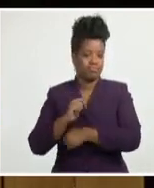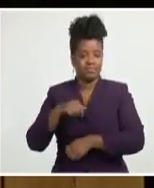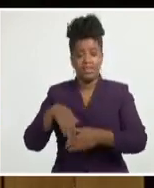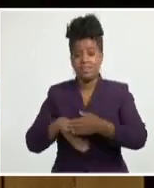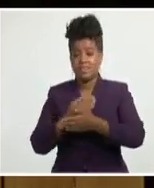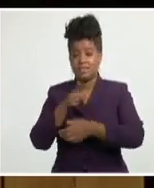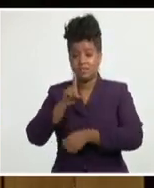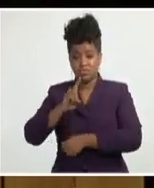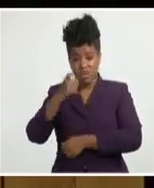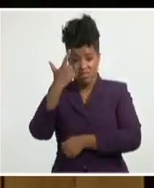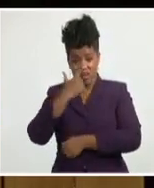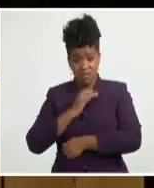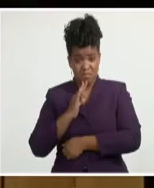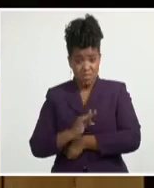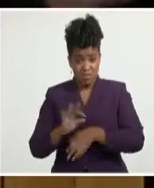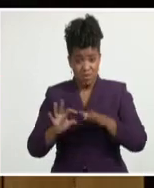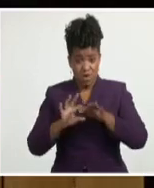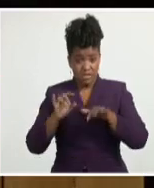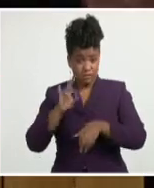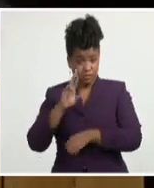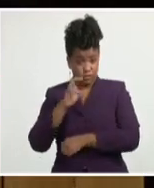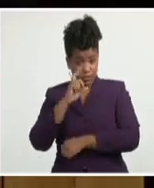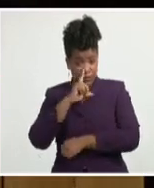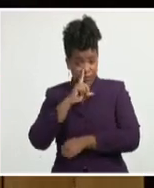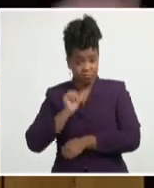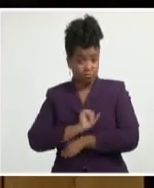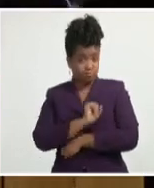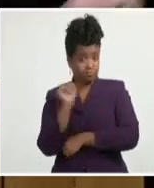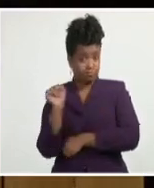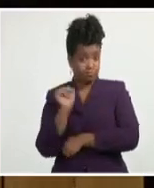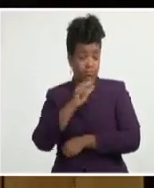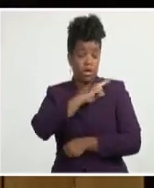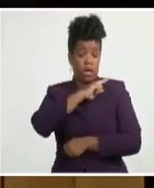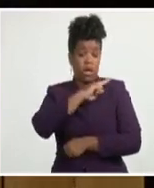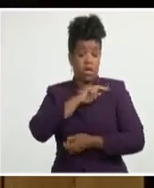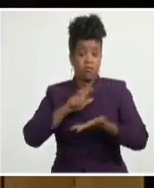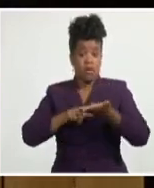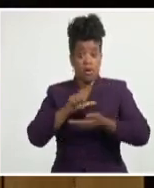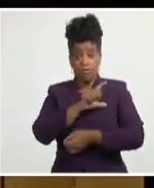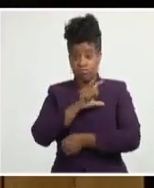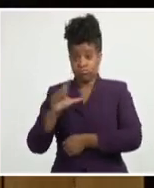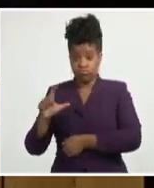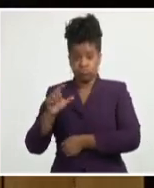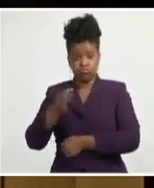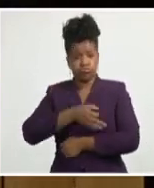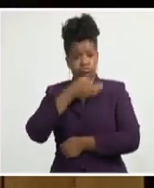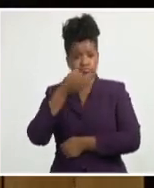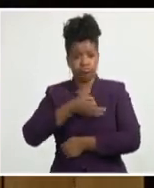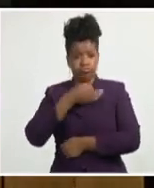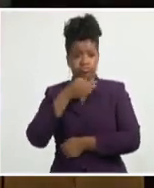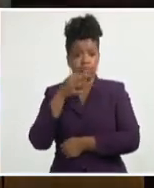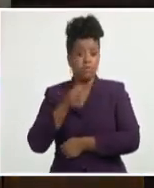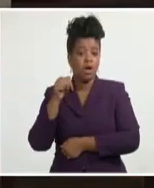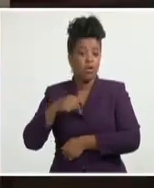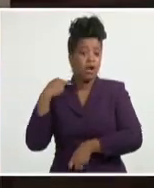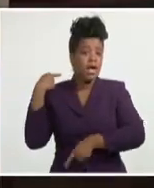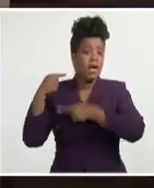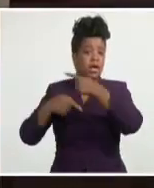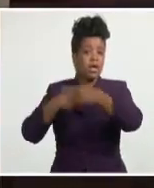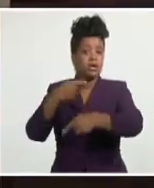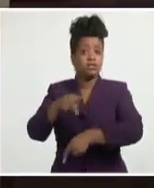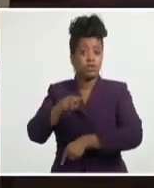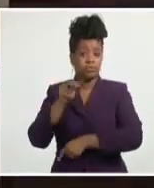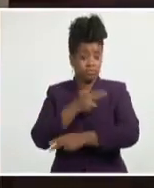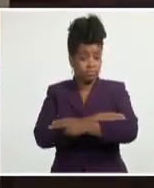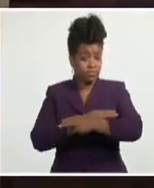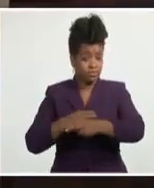Día de la Victoria de Girón, el máximo dirigente del Partido Comunista de Cuba declara ante la generación histórica su honra y